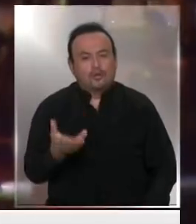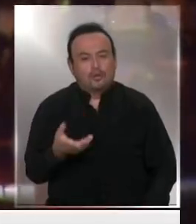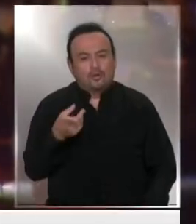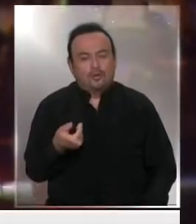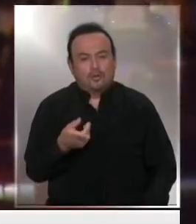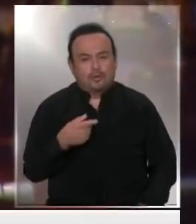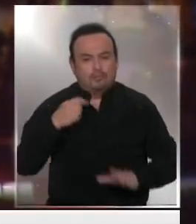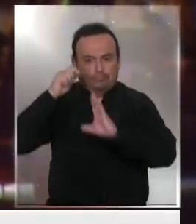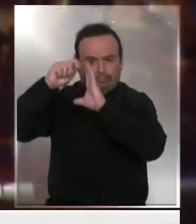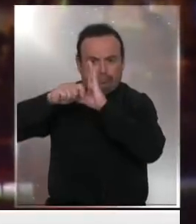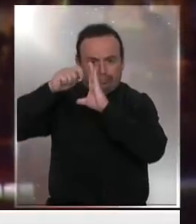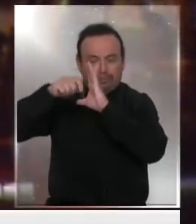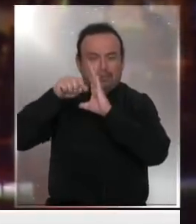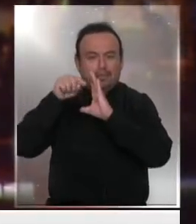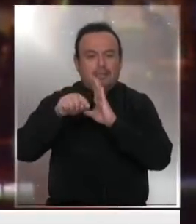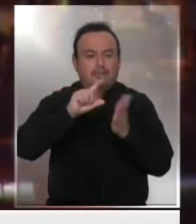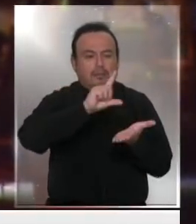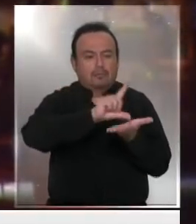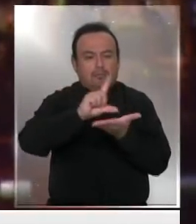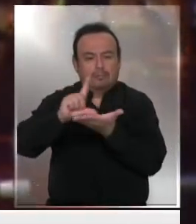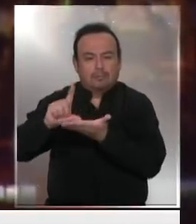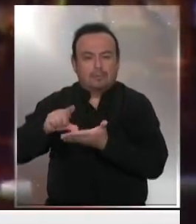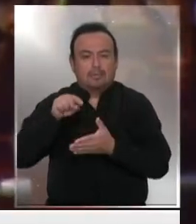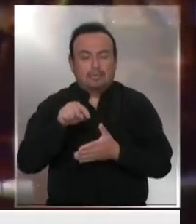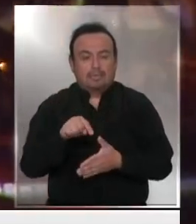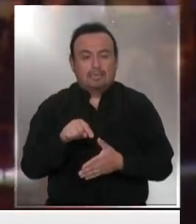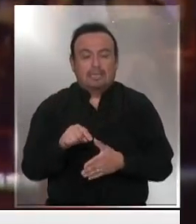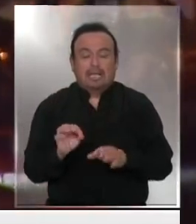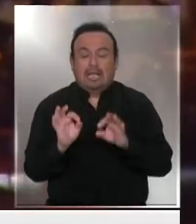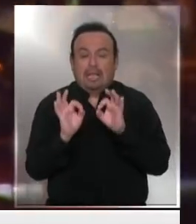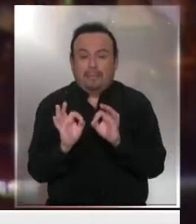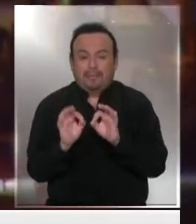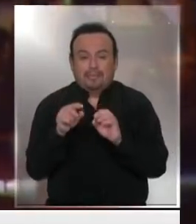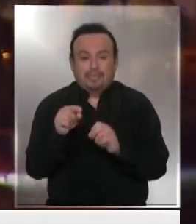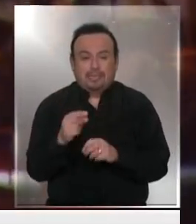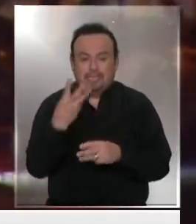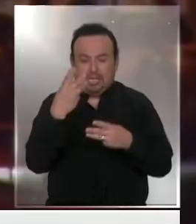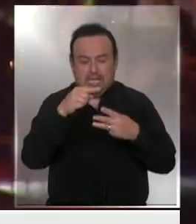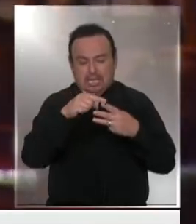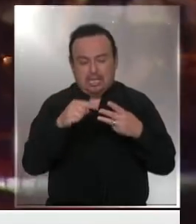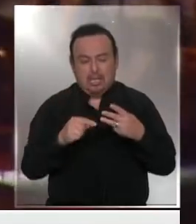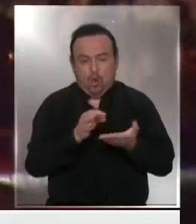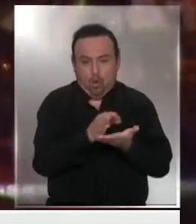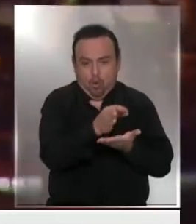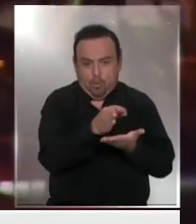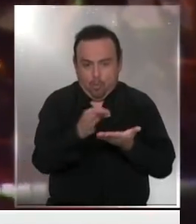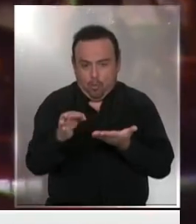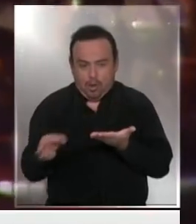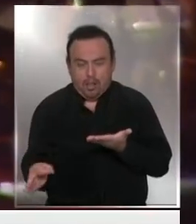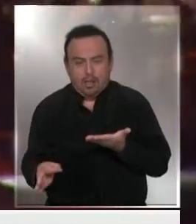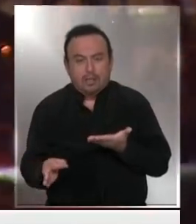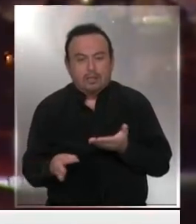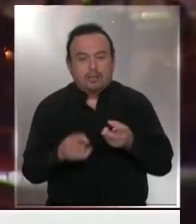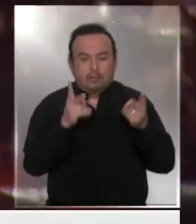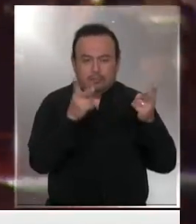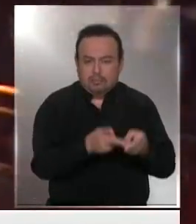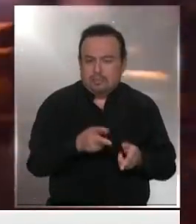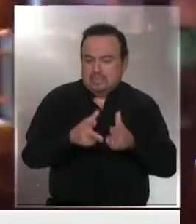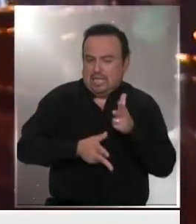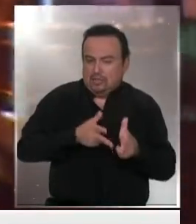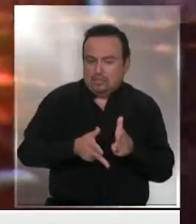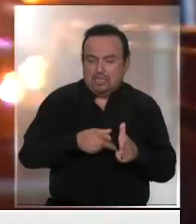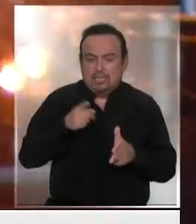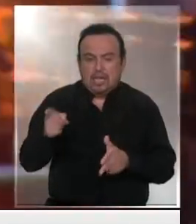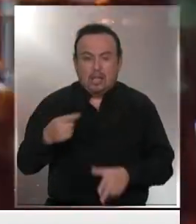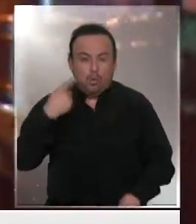estos momentos en distintos puntos de Santiago y especialmente en estas tres comunas que, tal como lo decíamos más temprano, se anticipaba